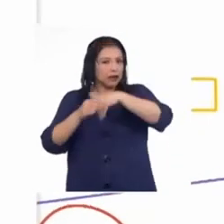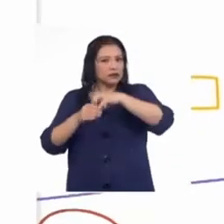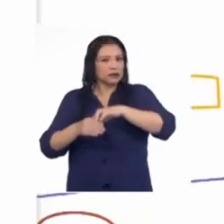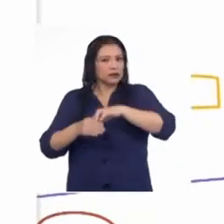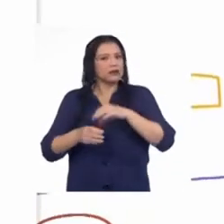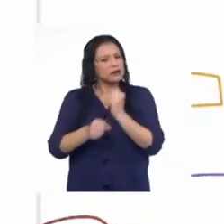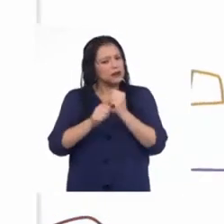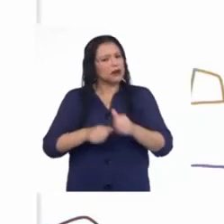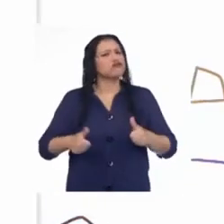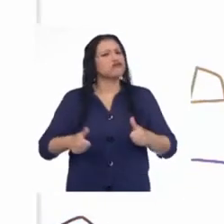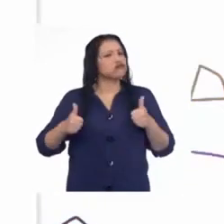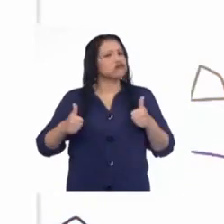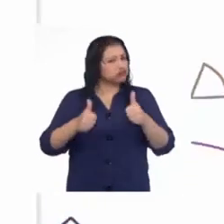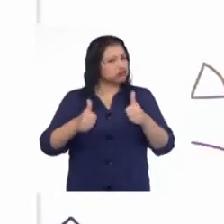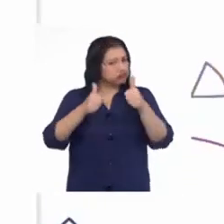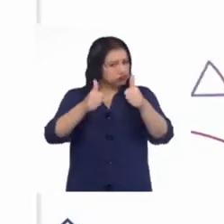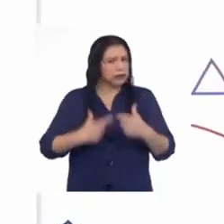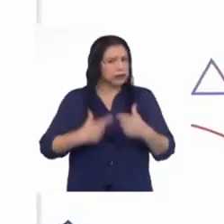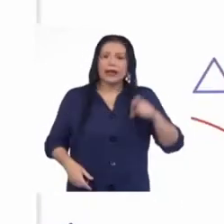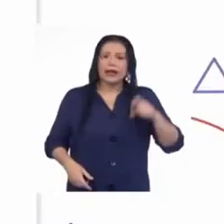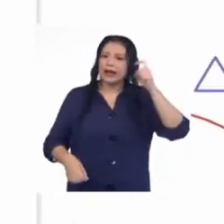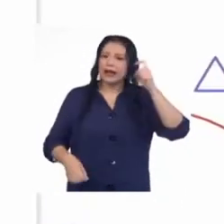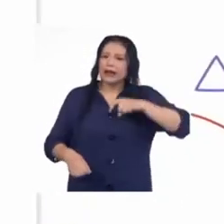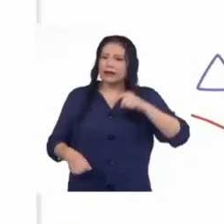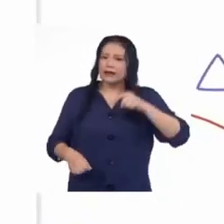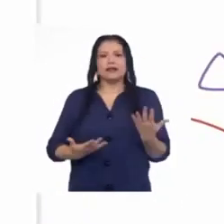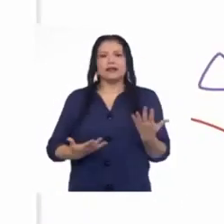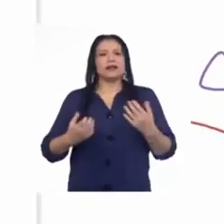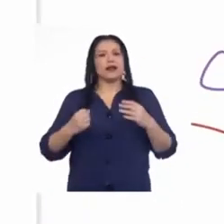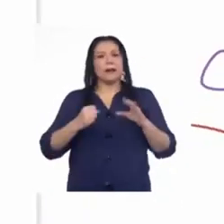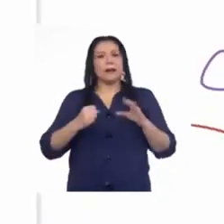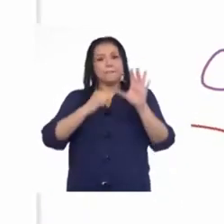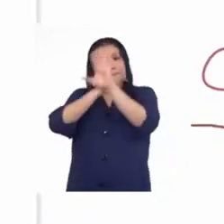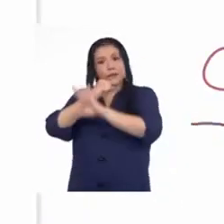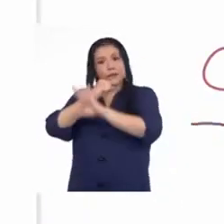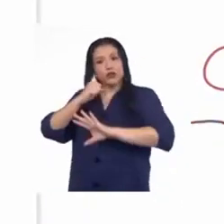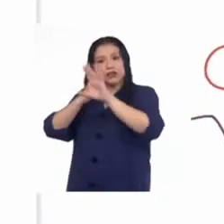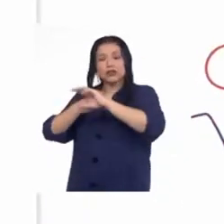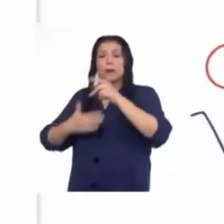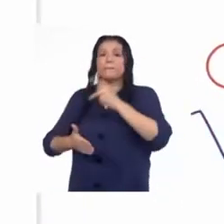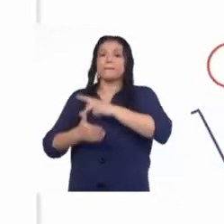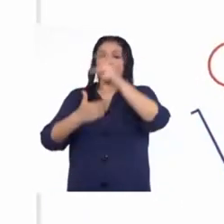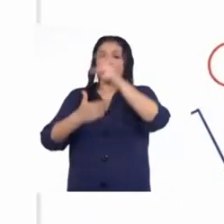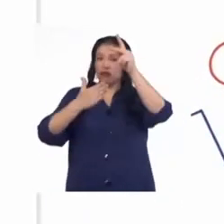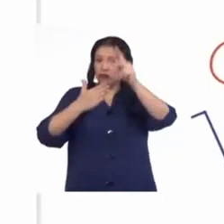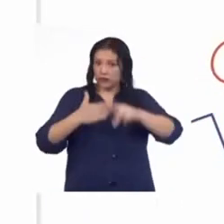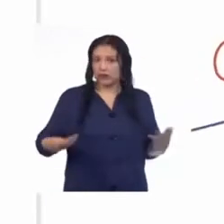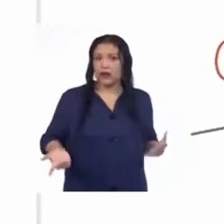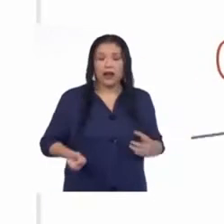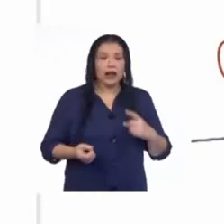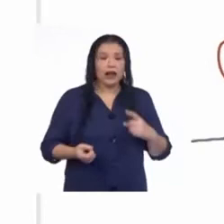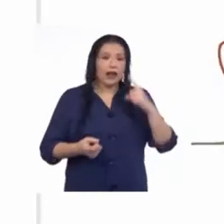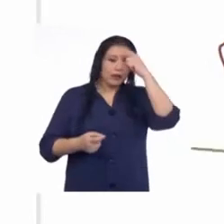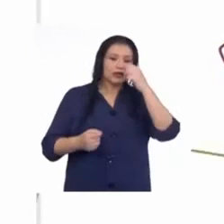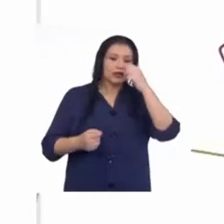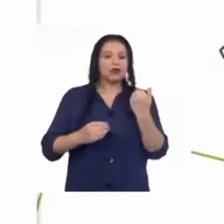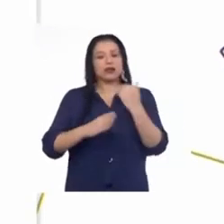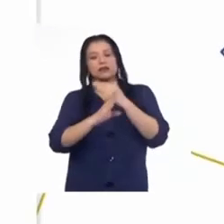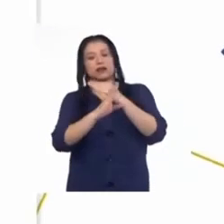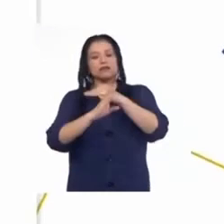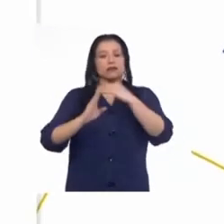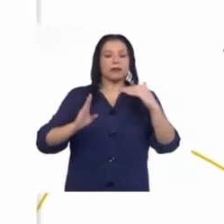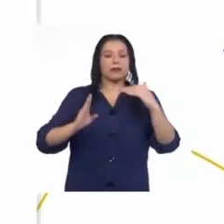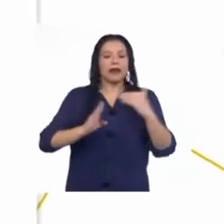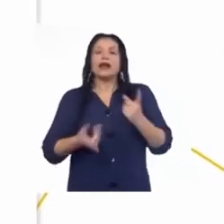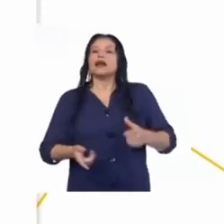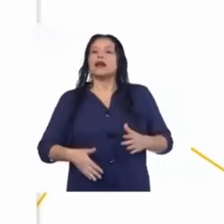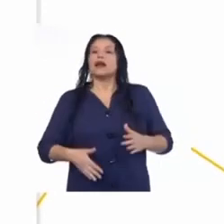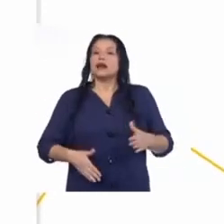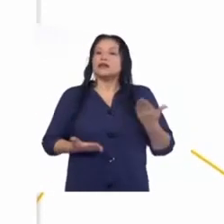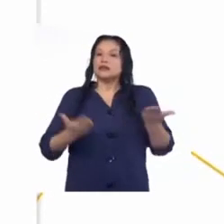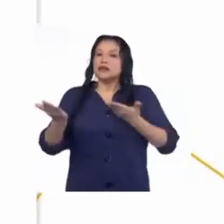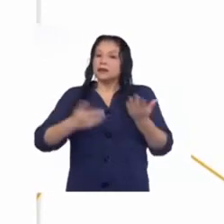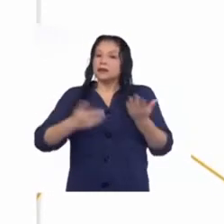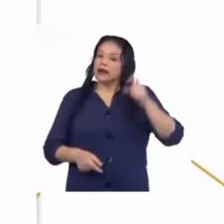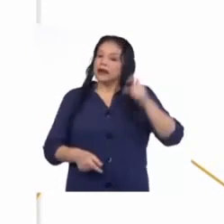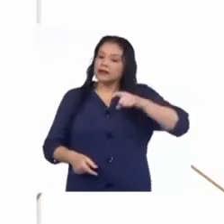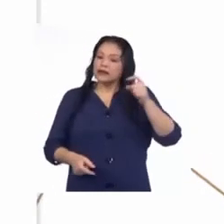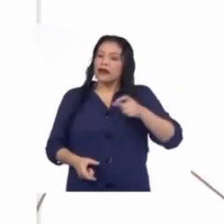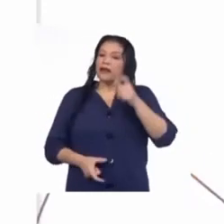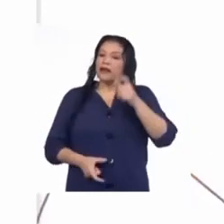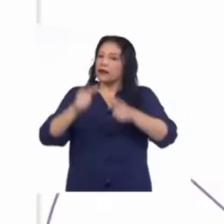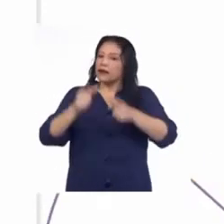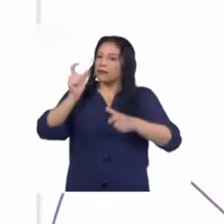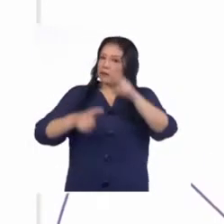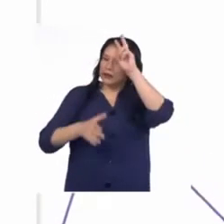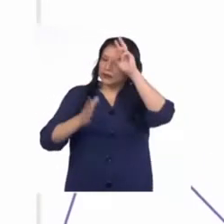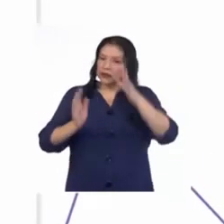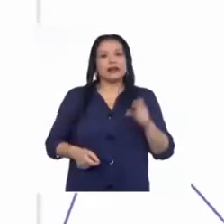manera apropiada. Requiere fuerzas de seguridad profesionales, políticamente neutrales, que sirvan a las necesidades de la ciudadanía.